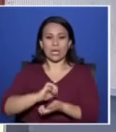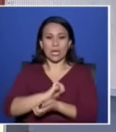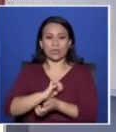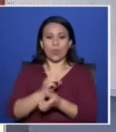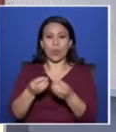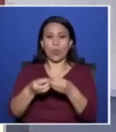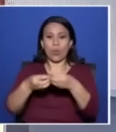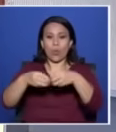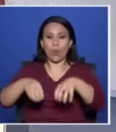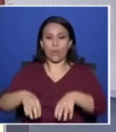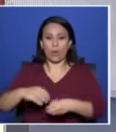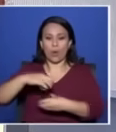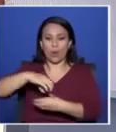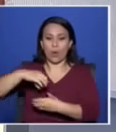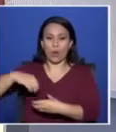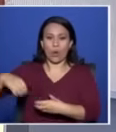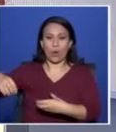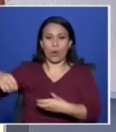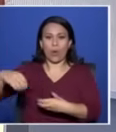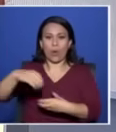huevos durante la ola de calor.